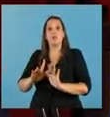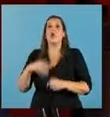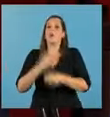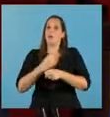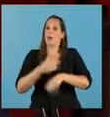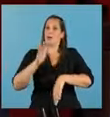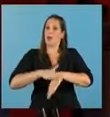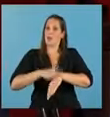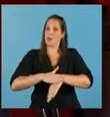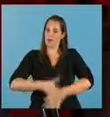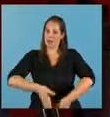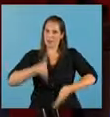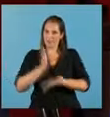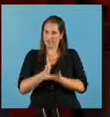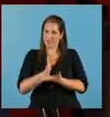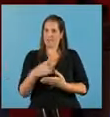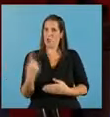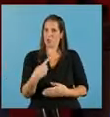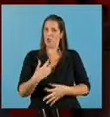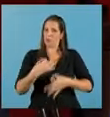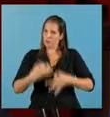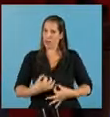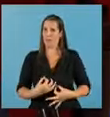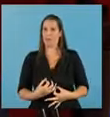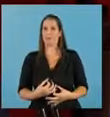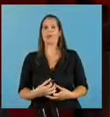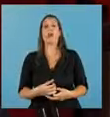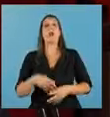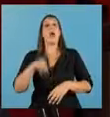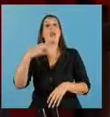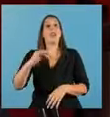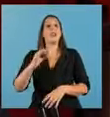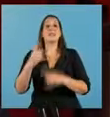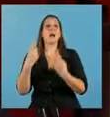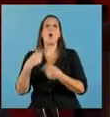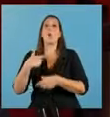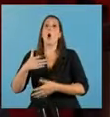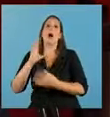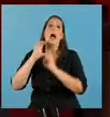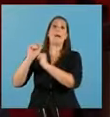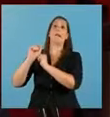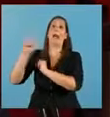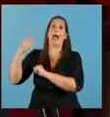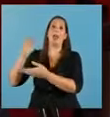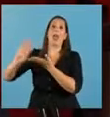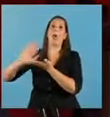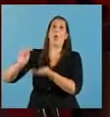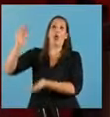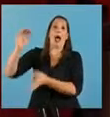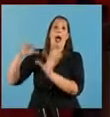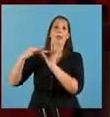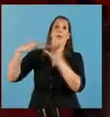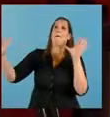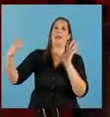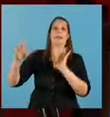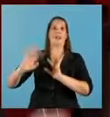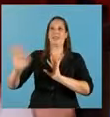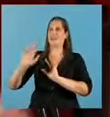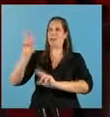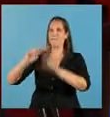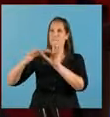con firmeza. No solo tenemos que evitar la dependencia económica de la deuda externa, también debemos evitar la